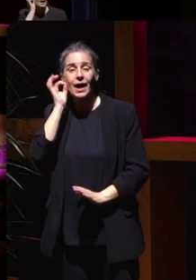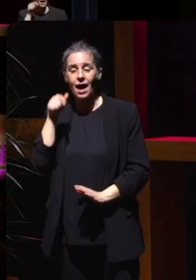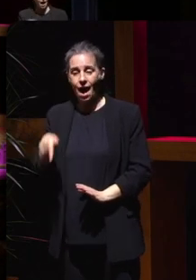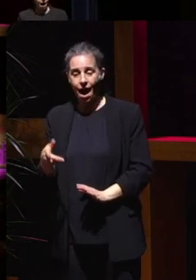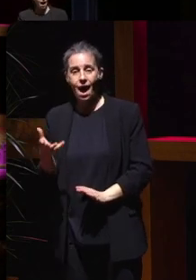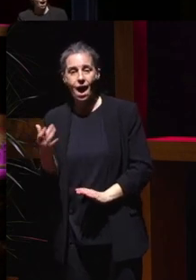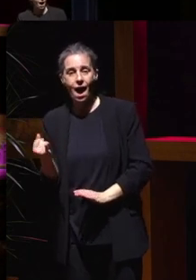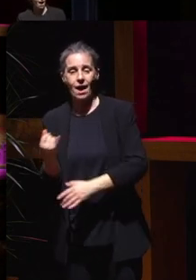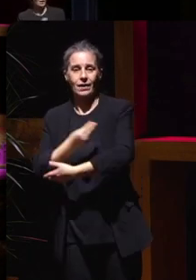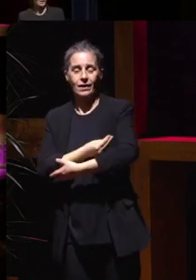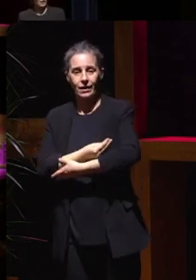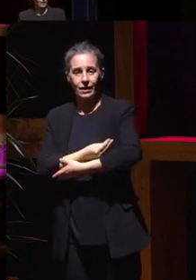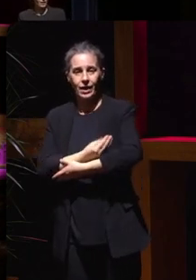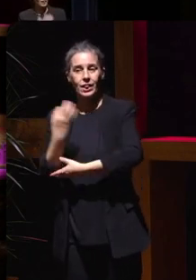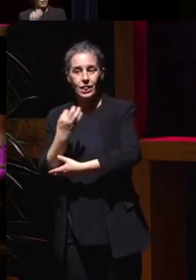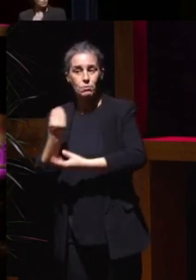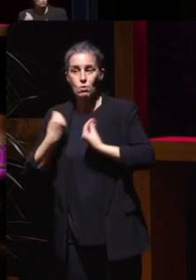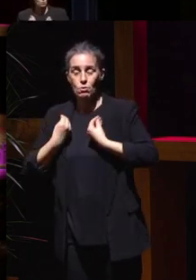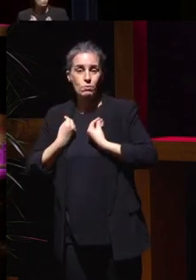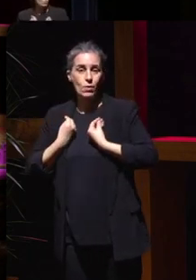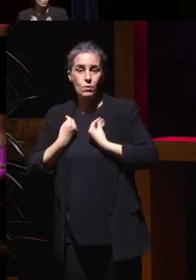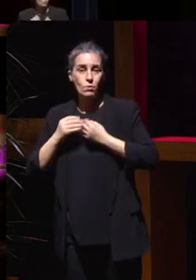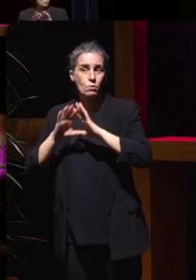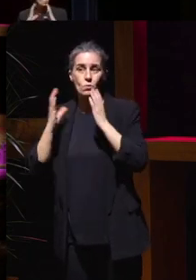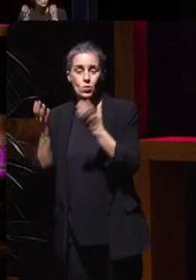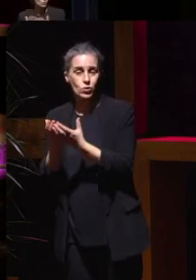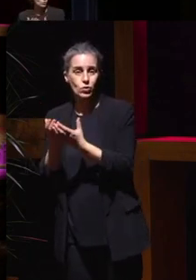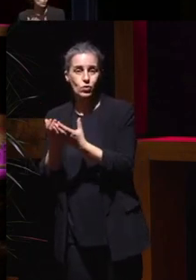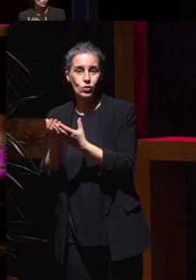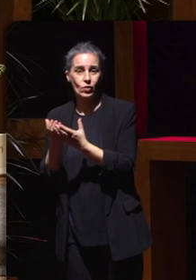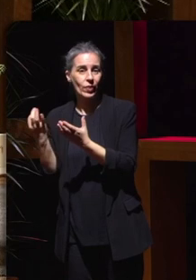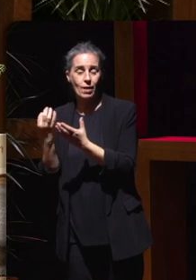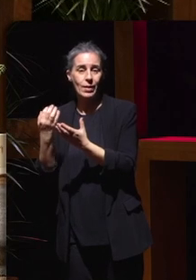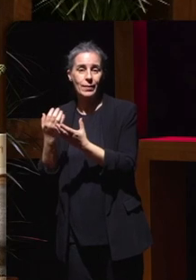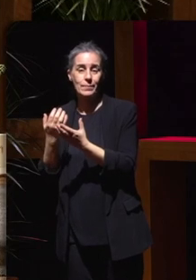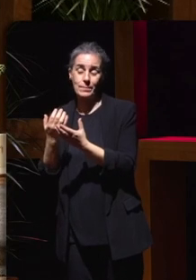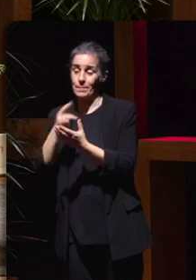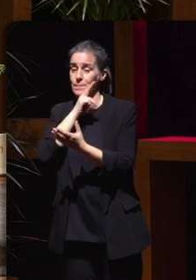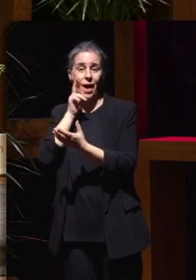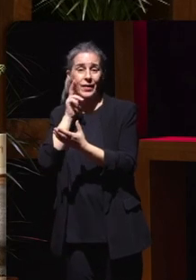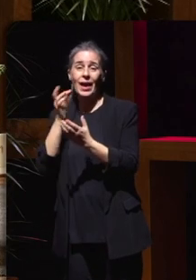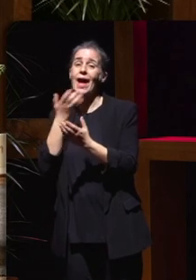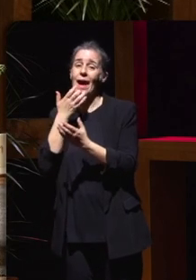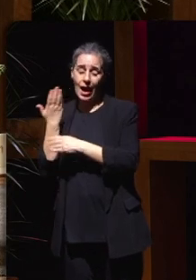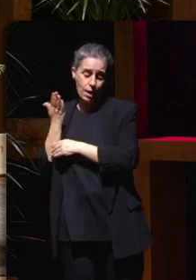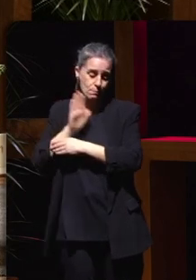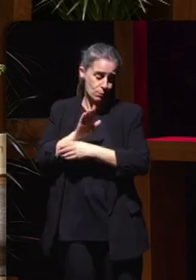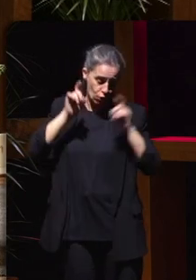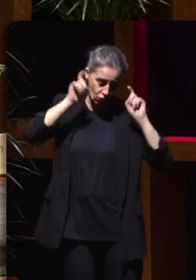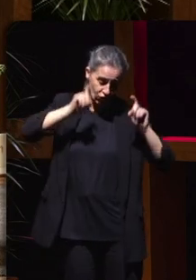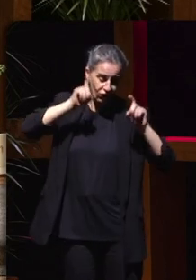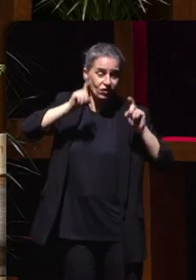a través de un ejemplo de eus a través de ejemplo de asuán ahí y hubo entendín que todo o que